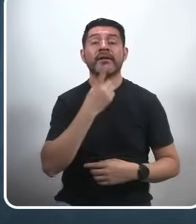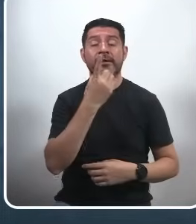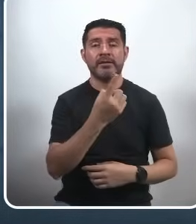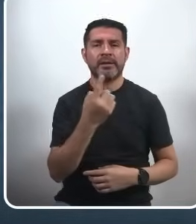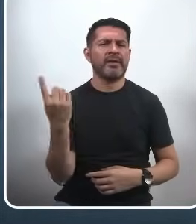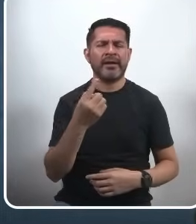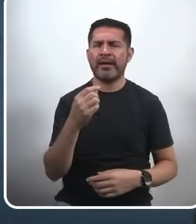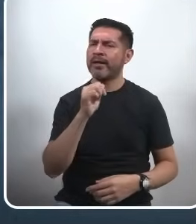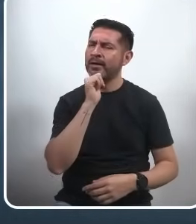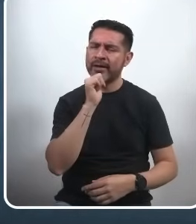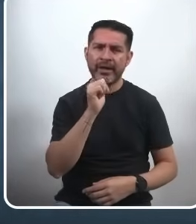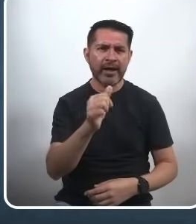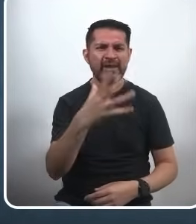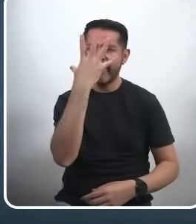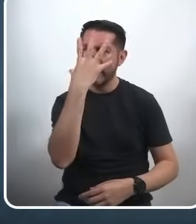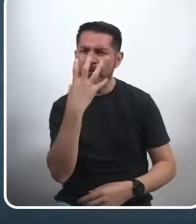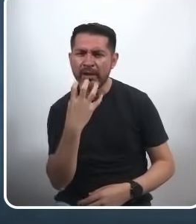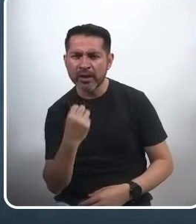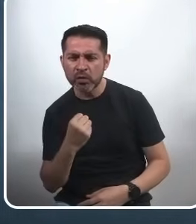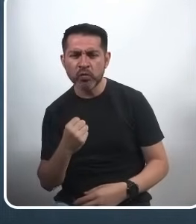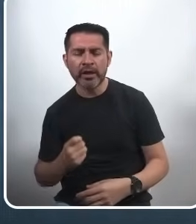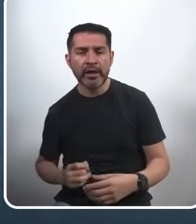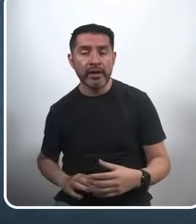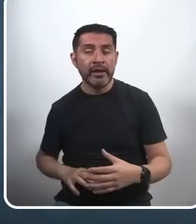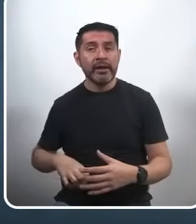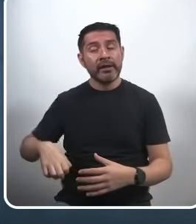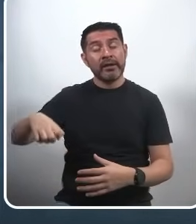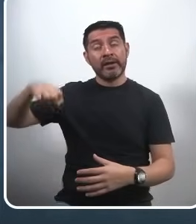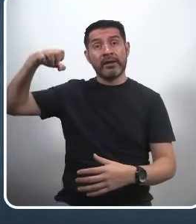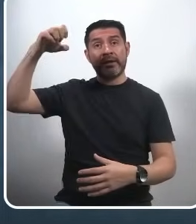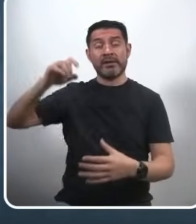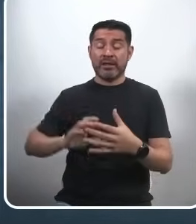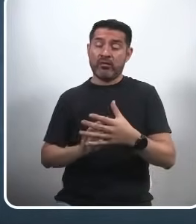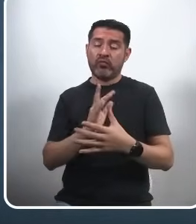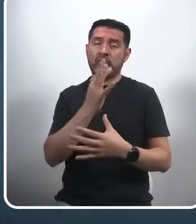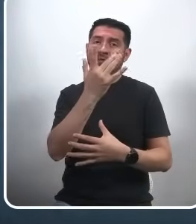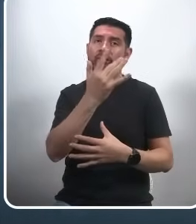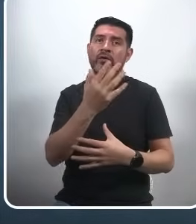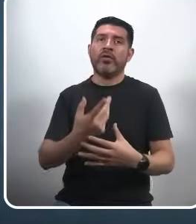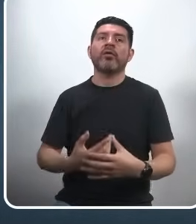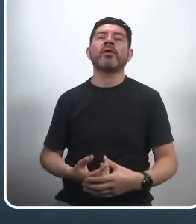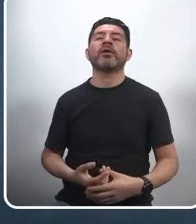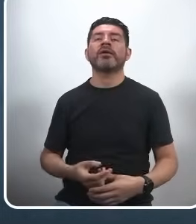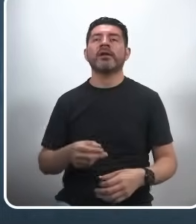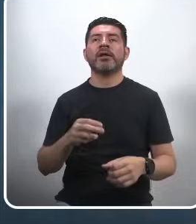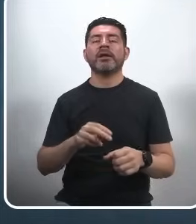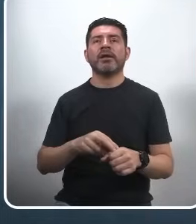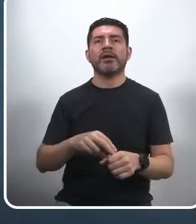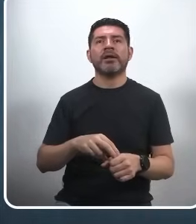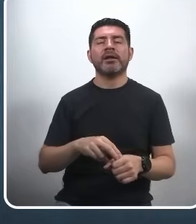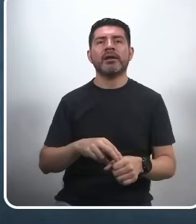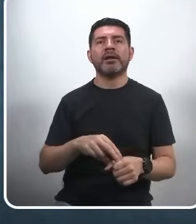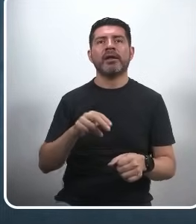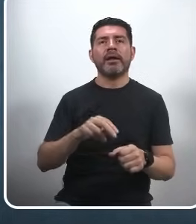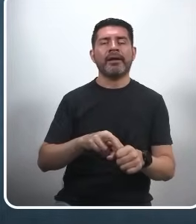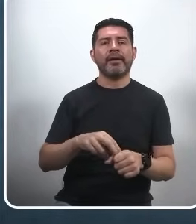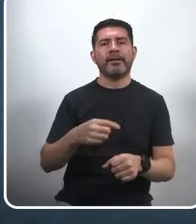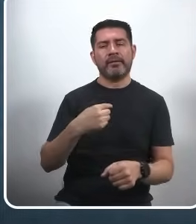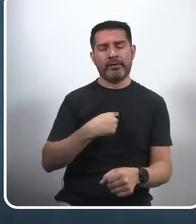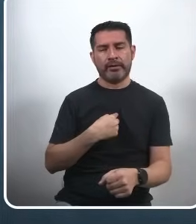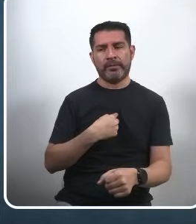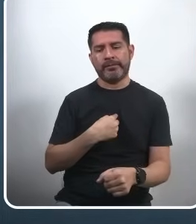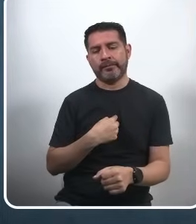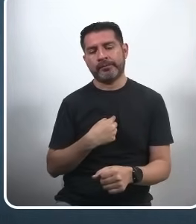amarga brote y cause dificultades y corrompa a muchos. Primero,